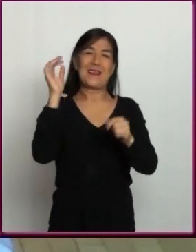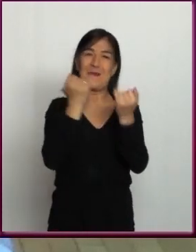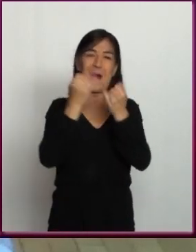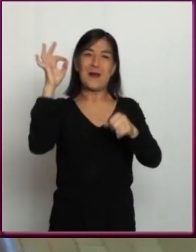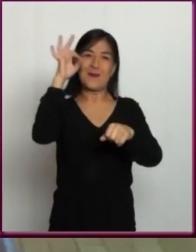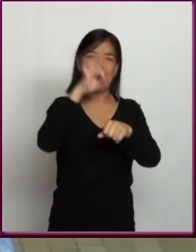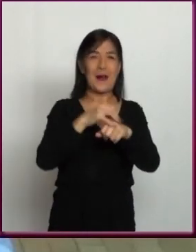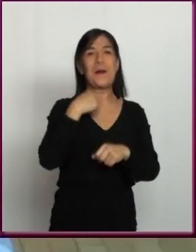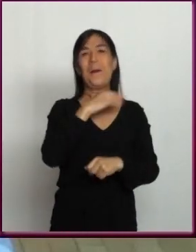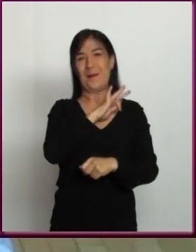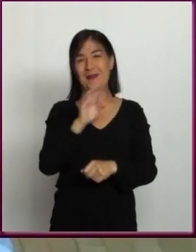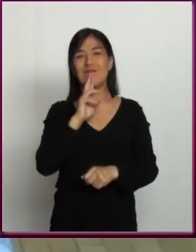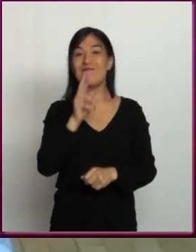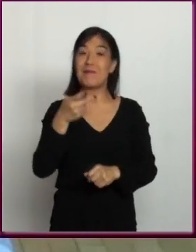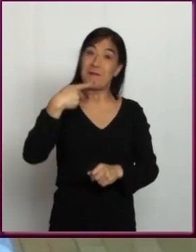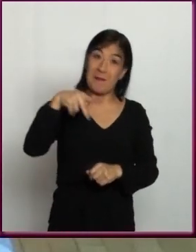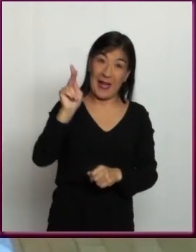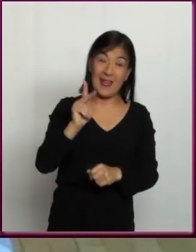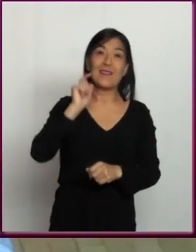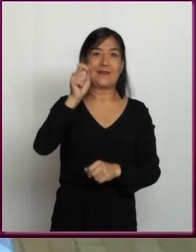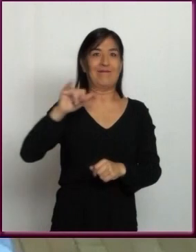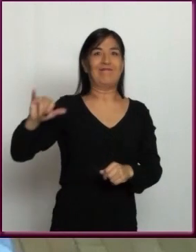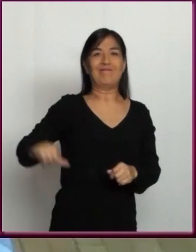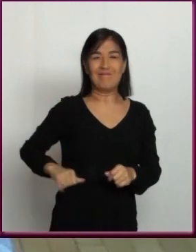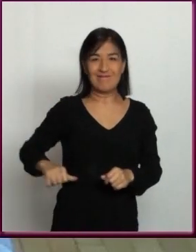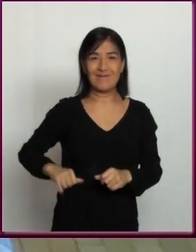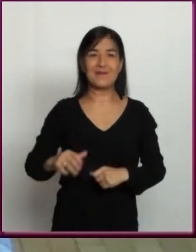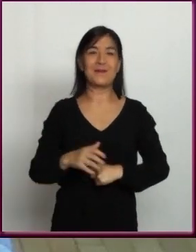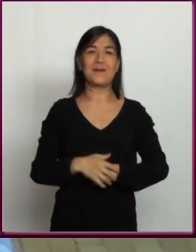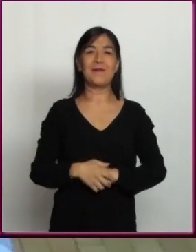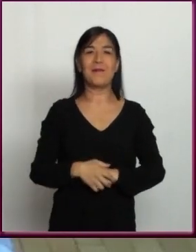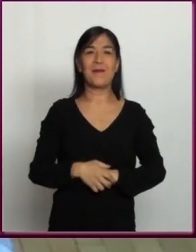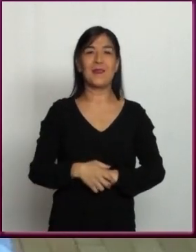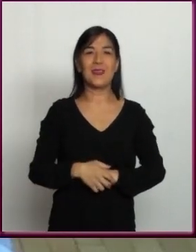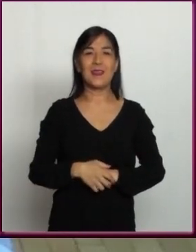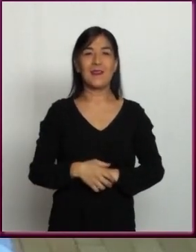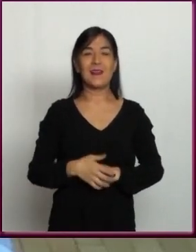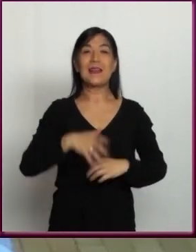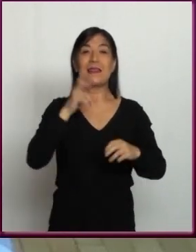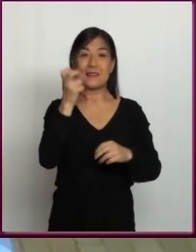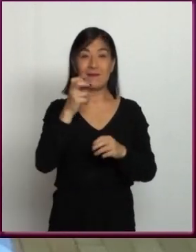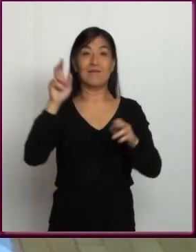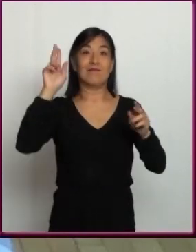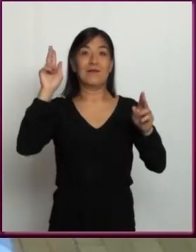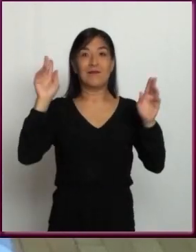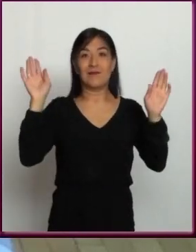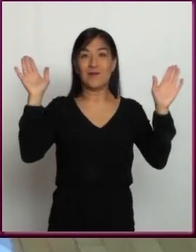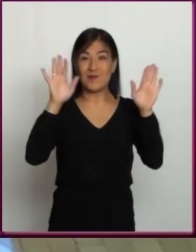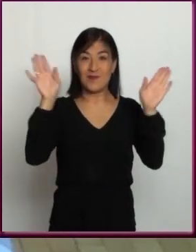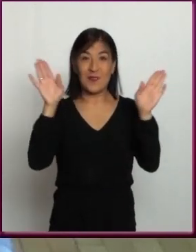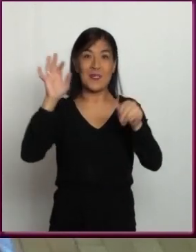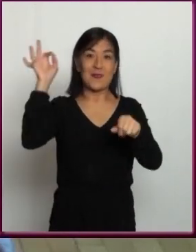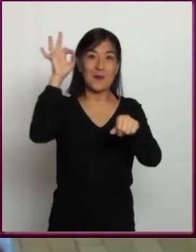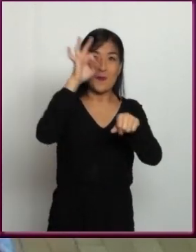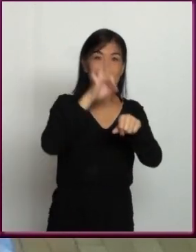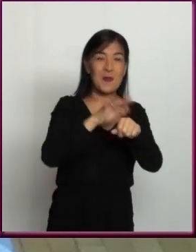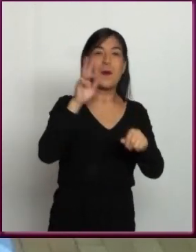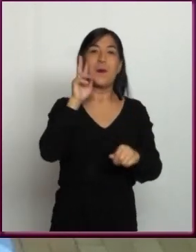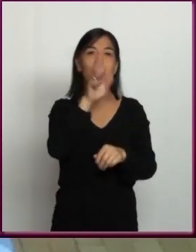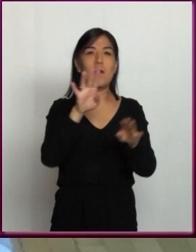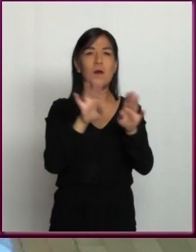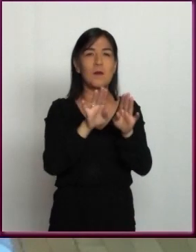Pero una cosa interesante es que las moscas, los insectos, sabemos que determinan distancias por